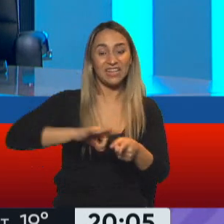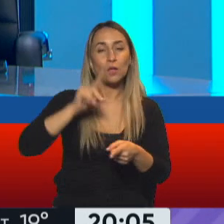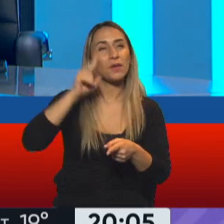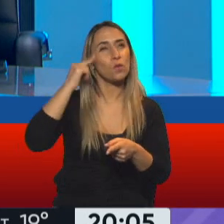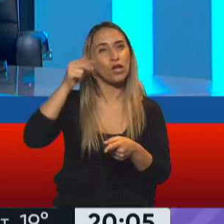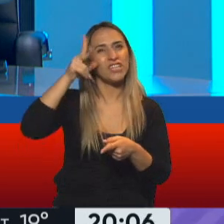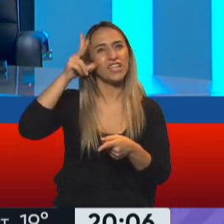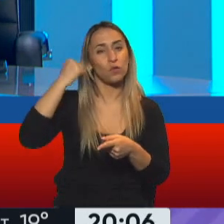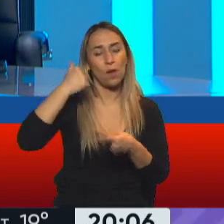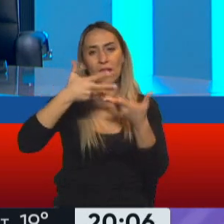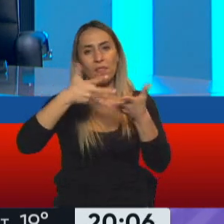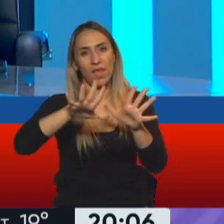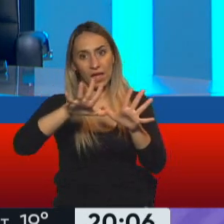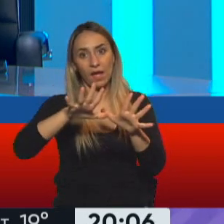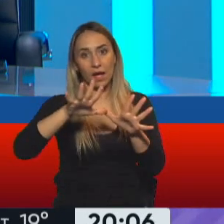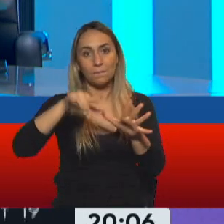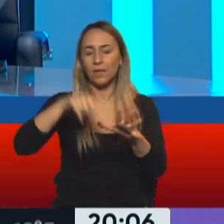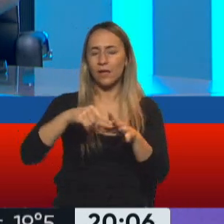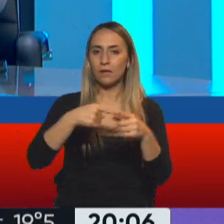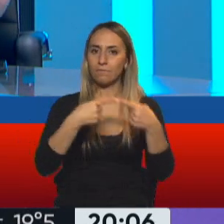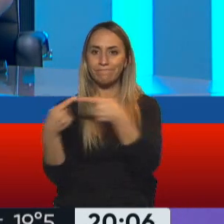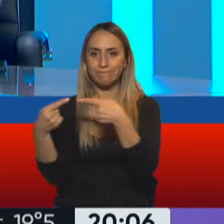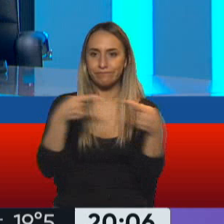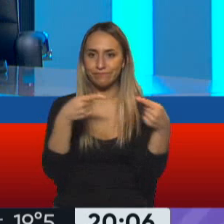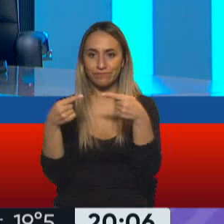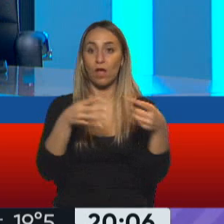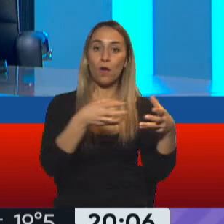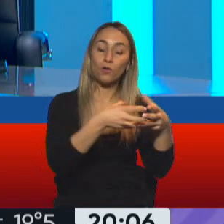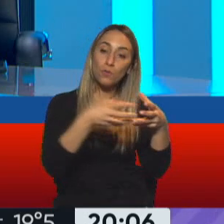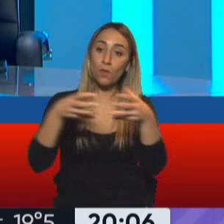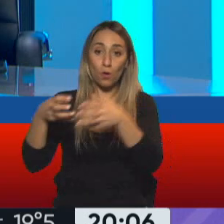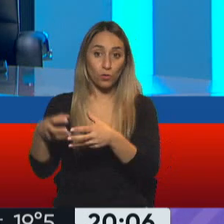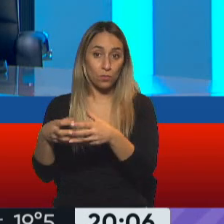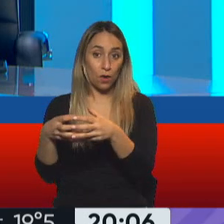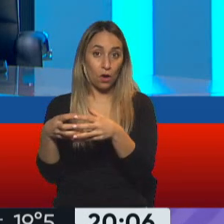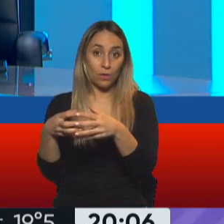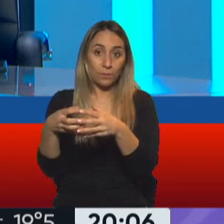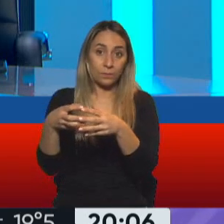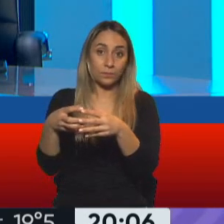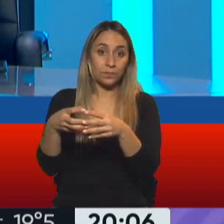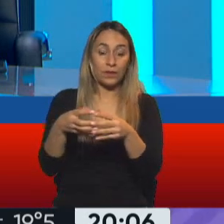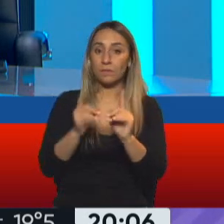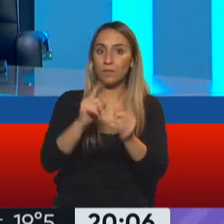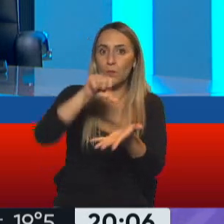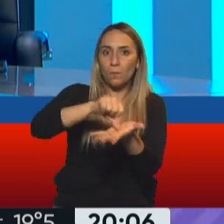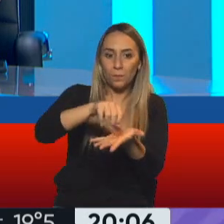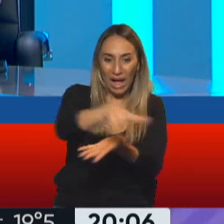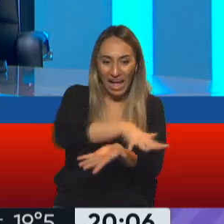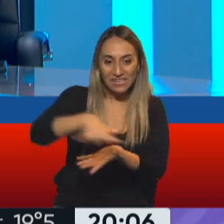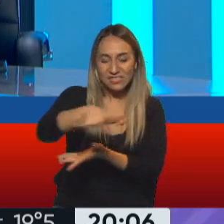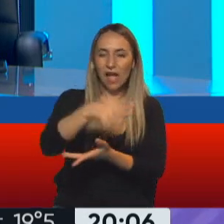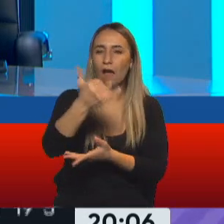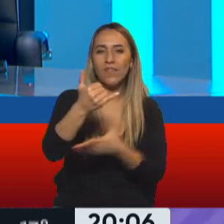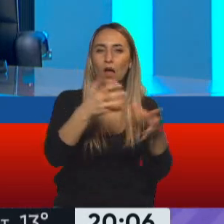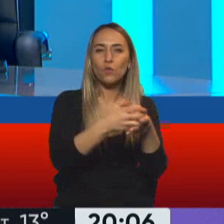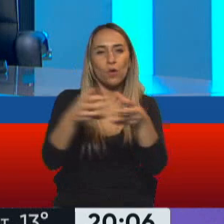y ahí empieza una gran, digamos, tensión interna entre los distintos grupos en el país, ¿no? Y de